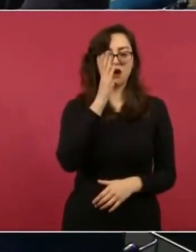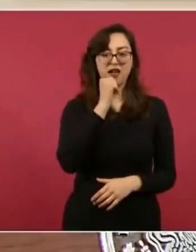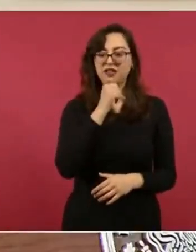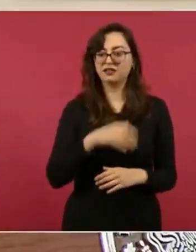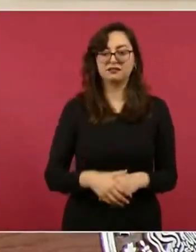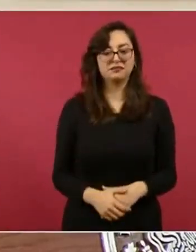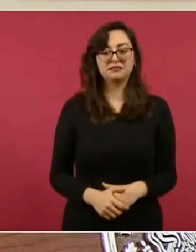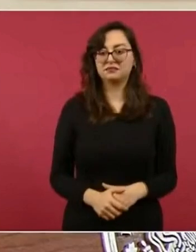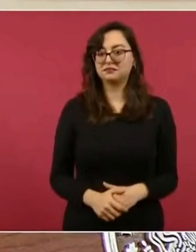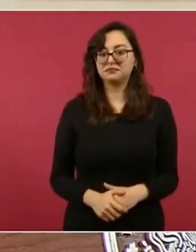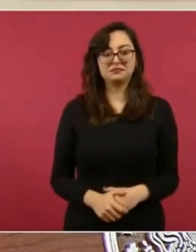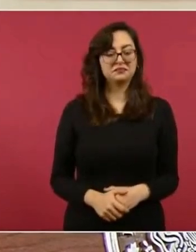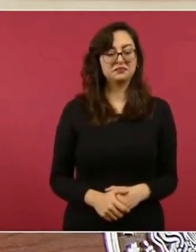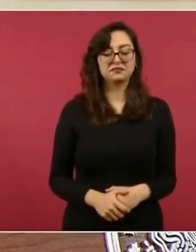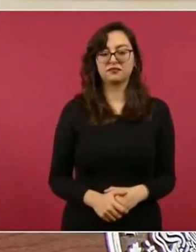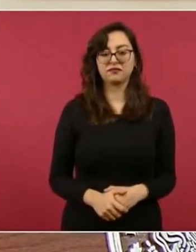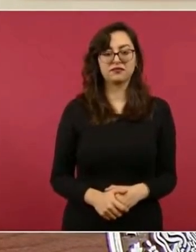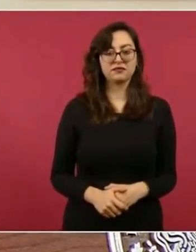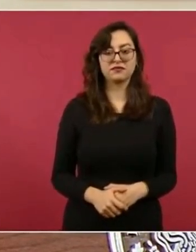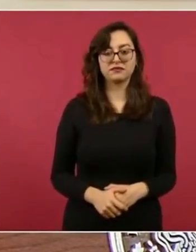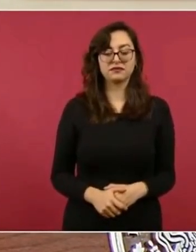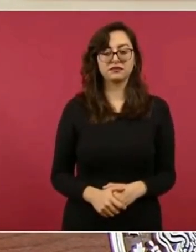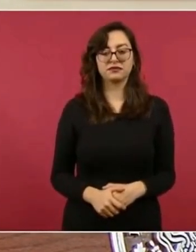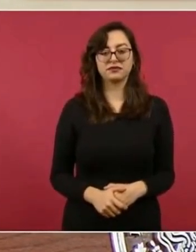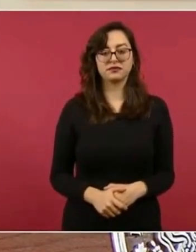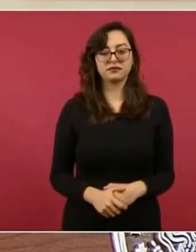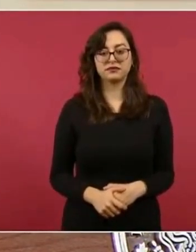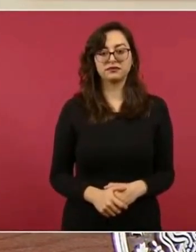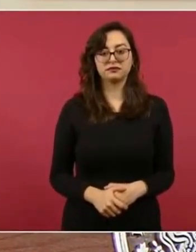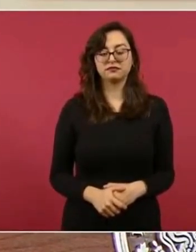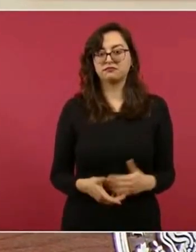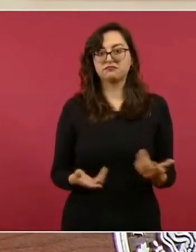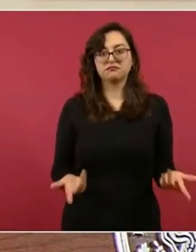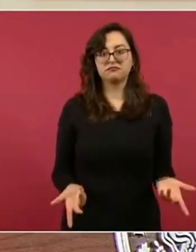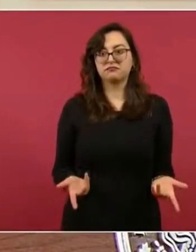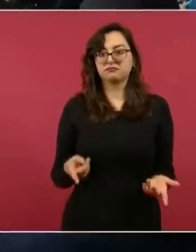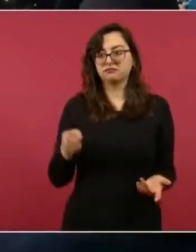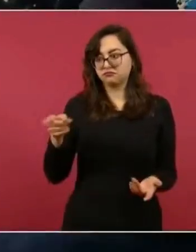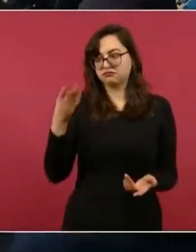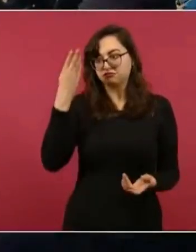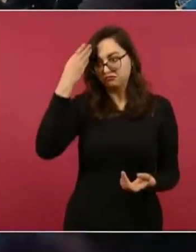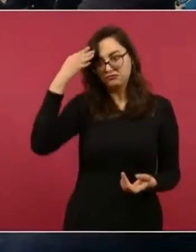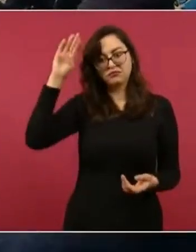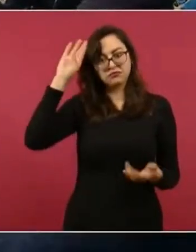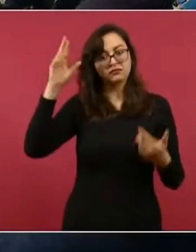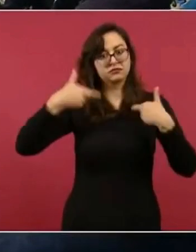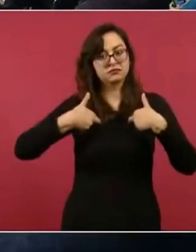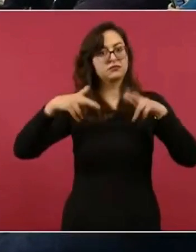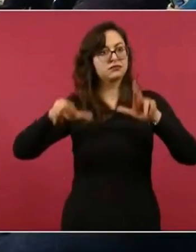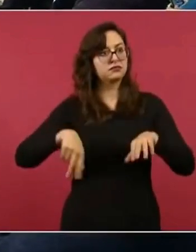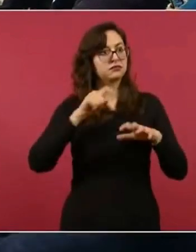en el país donde están sus sedes. No pueden,